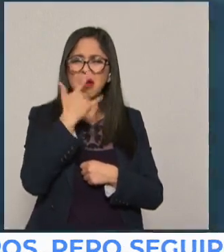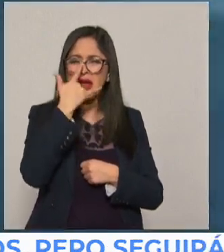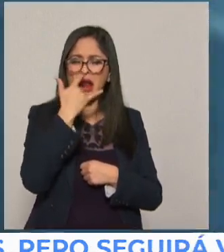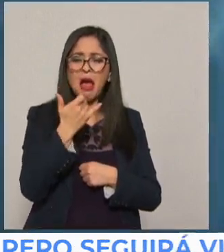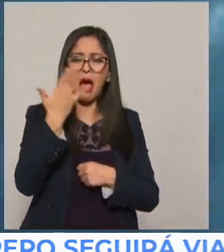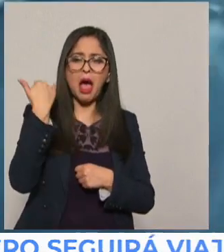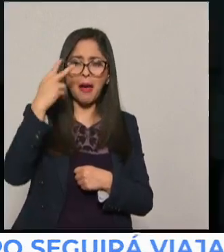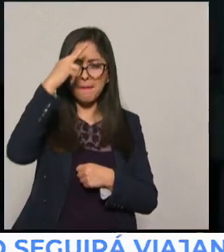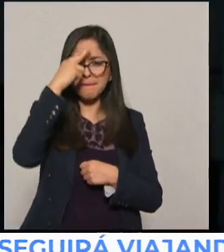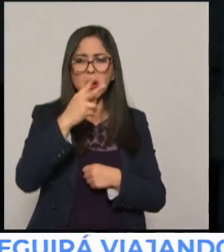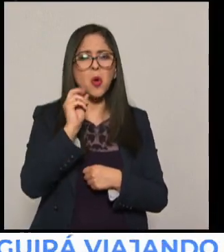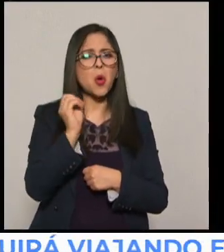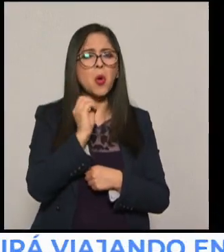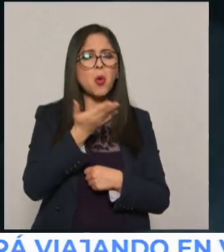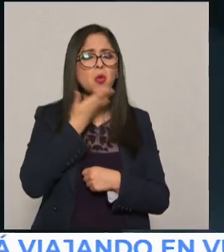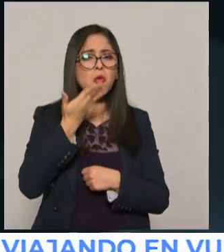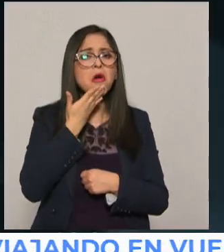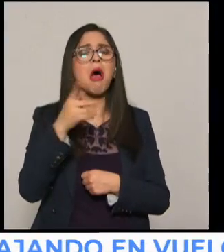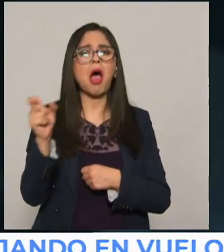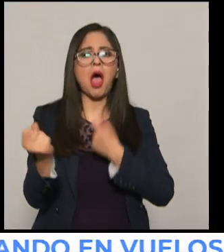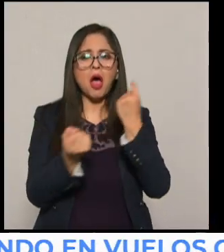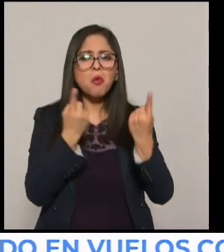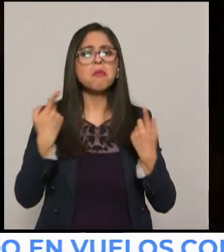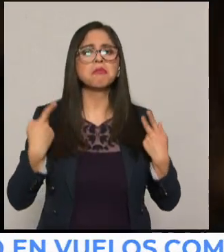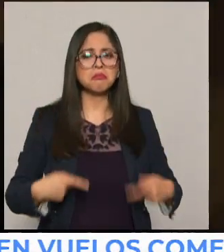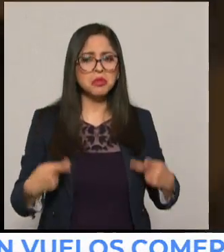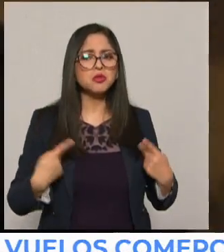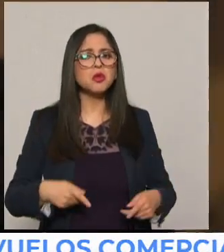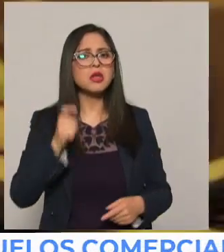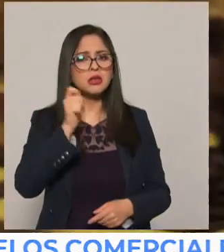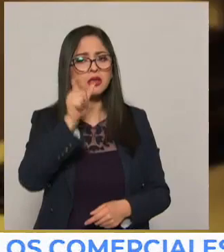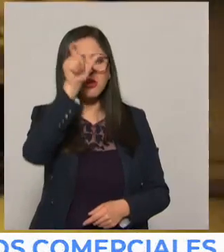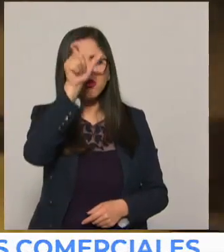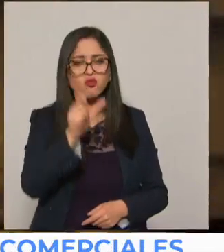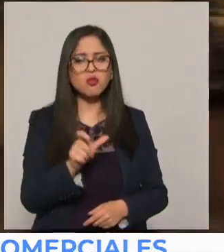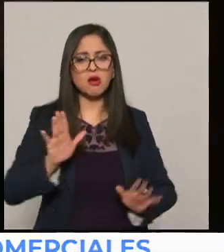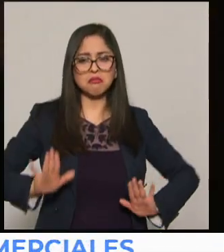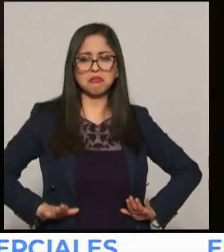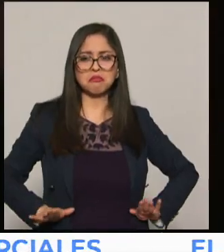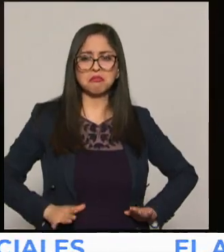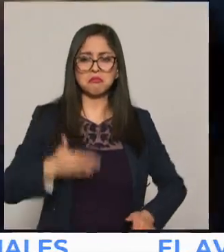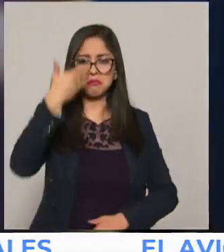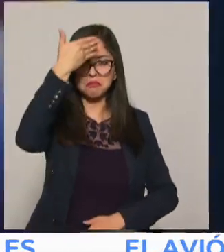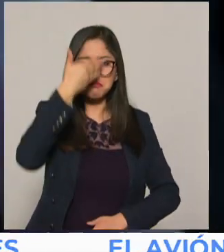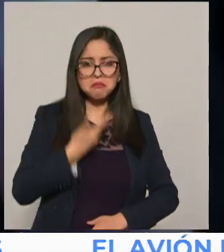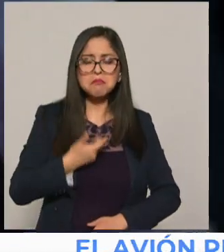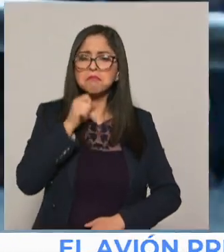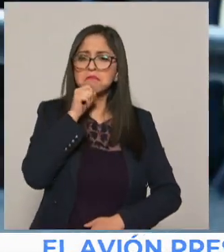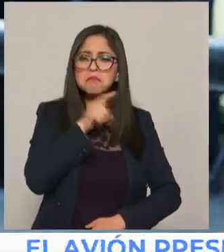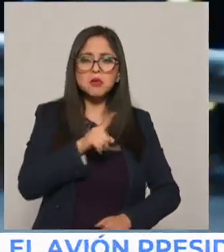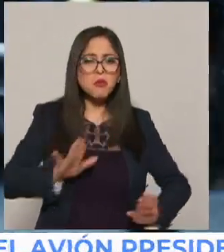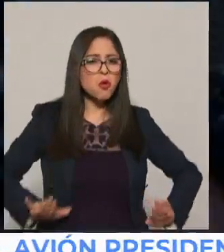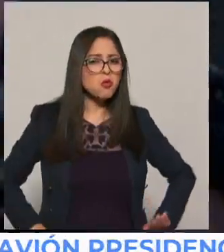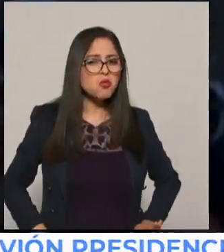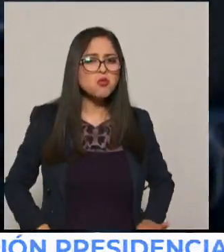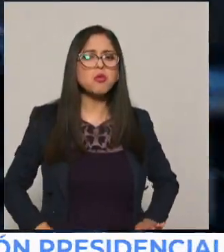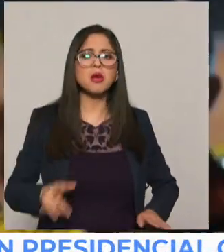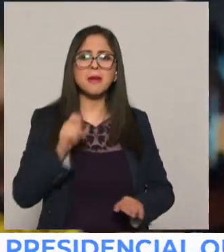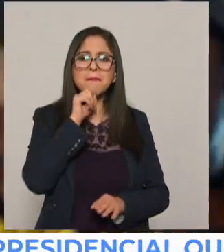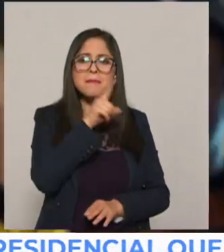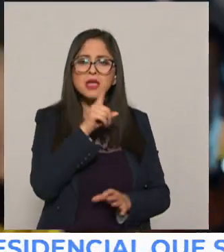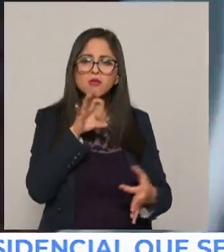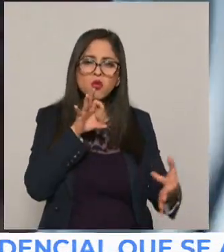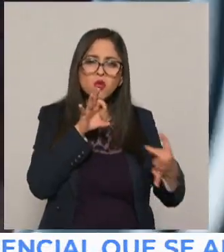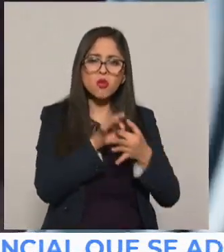México. Había otros que estaban muy contentos de ver una cara parecida a la suya, como la mía, un tipo que es más mestizo hacia